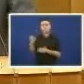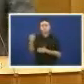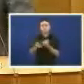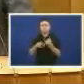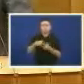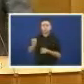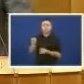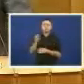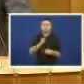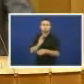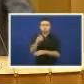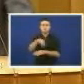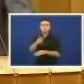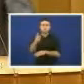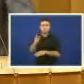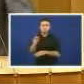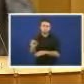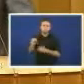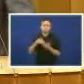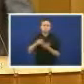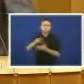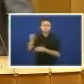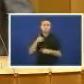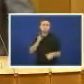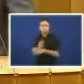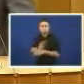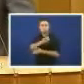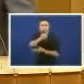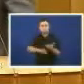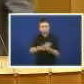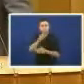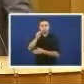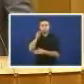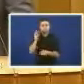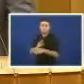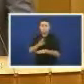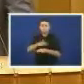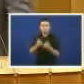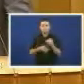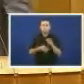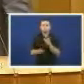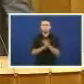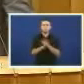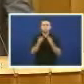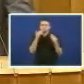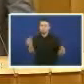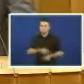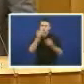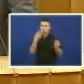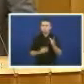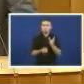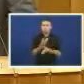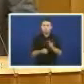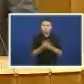investimento de 120 millóns de euros coxetivo de millorar a súa viabilidade económica mediante a producción